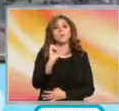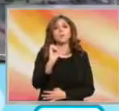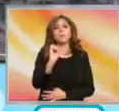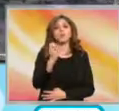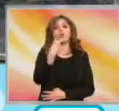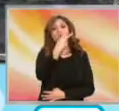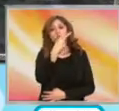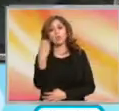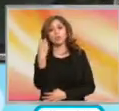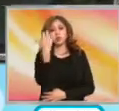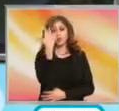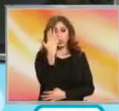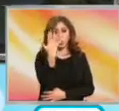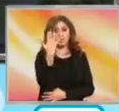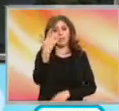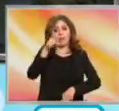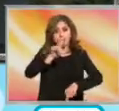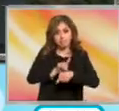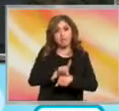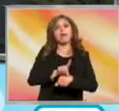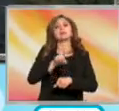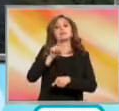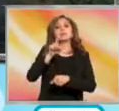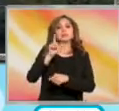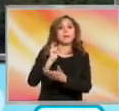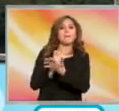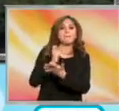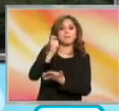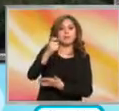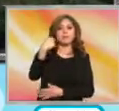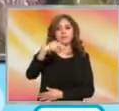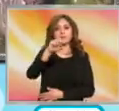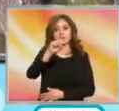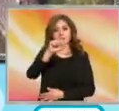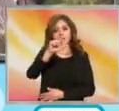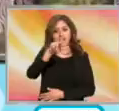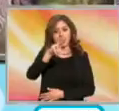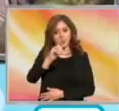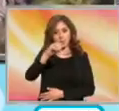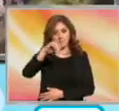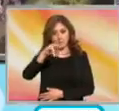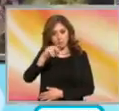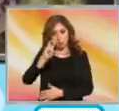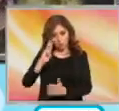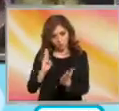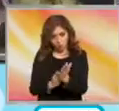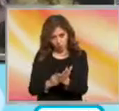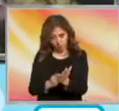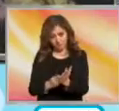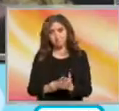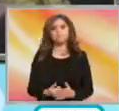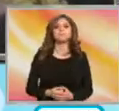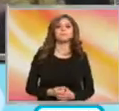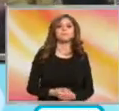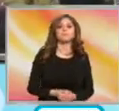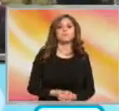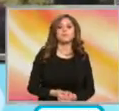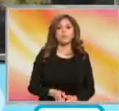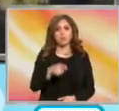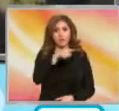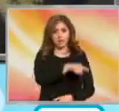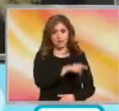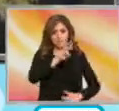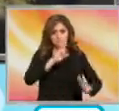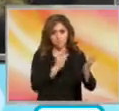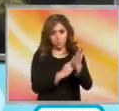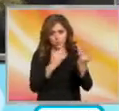$250 días de salario mínimo de multa. Muy bien. Licenciado, y por ejemplo, esas reglas aplican igual para mexicanos que para